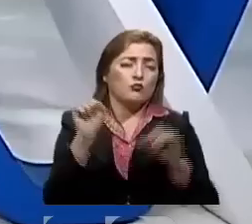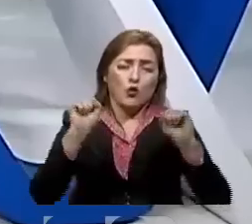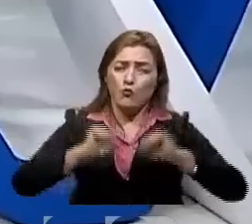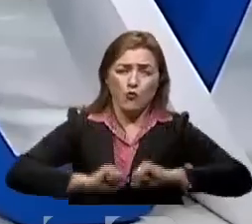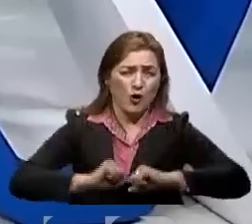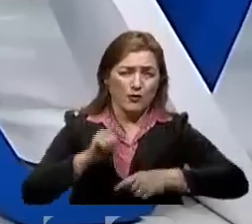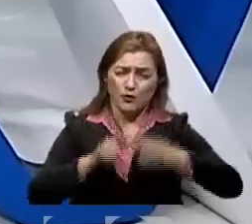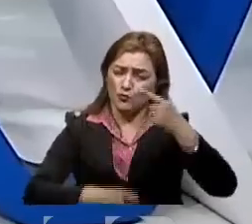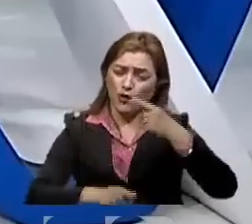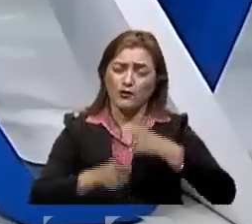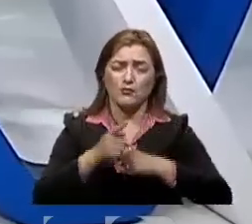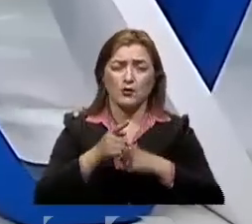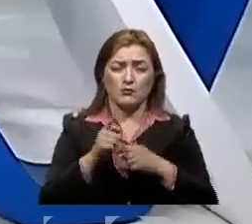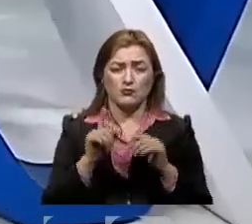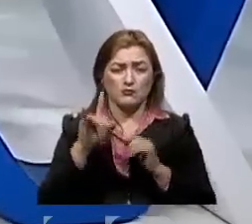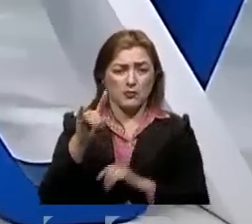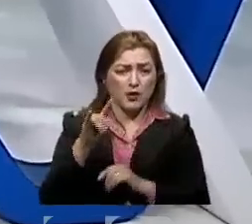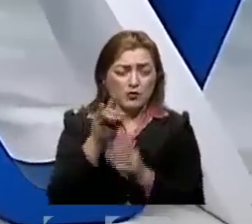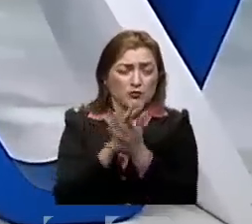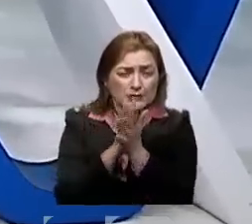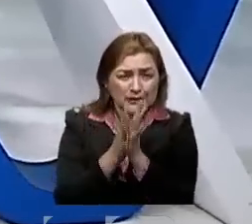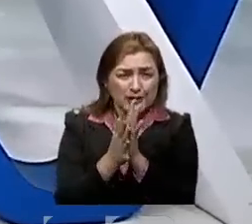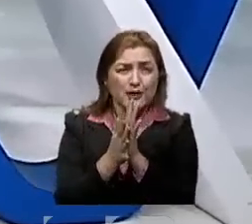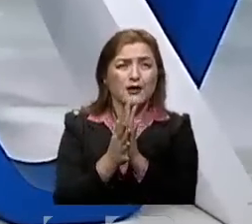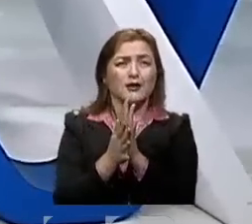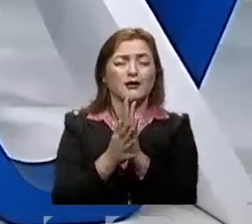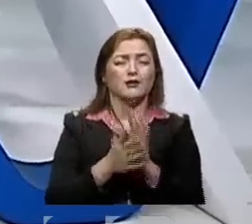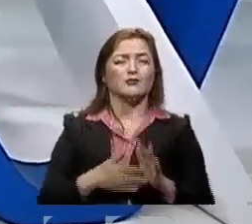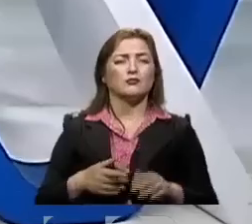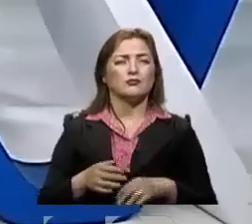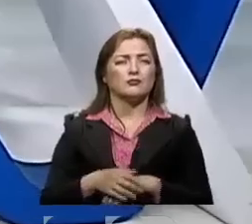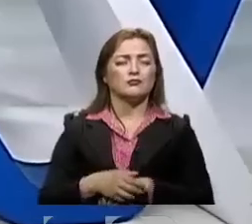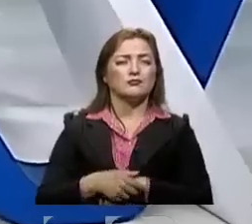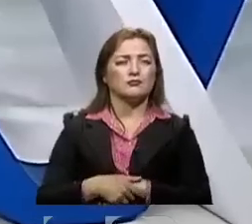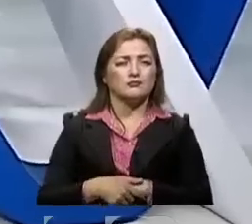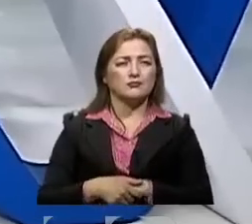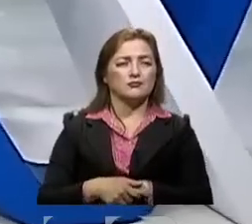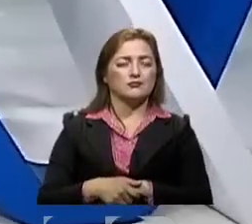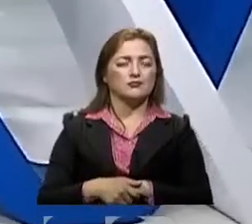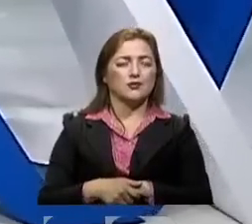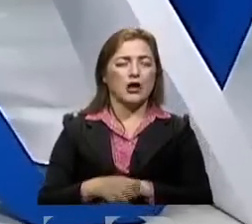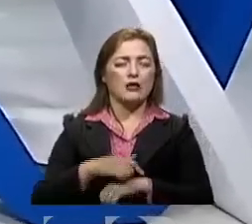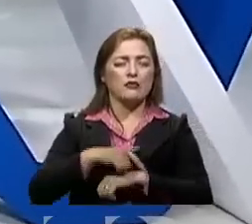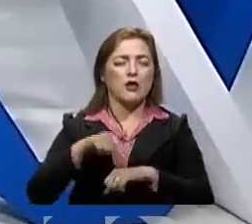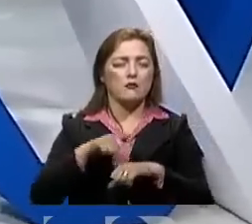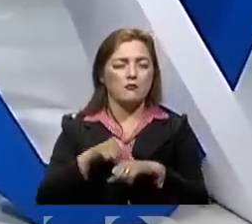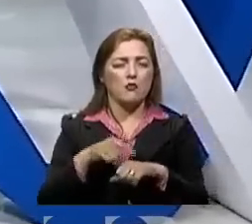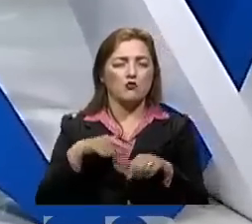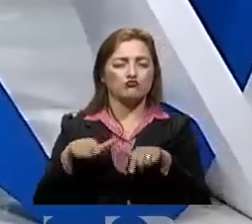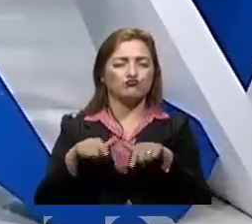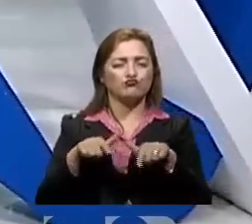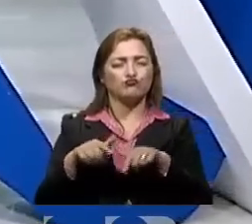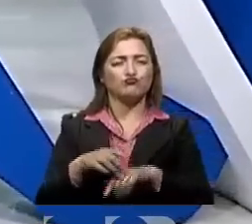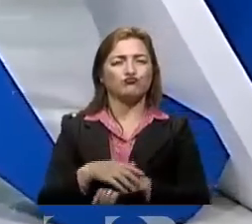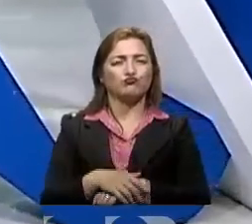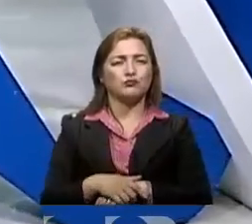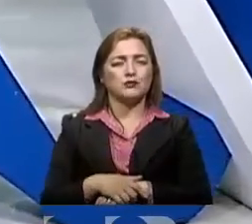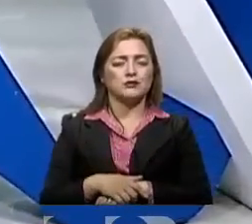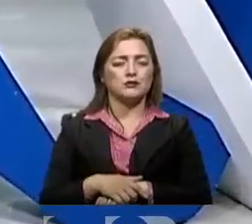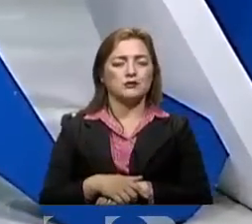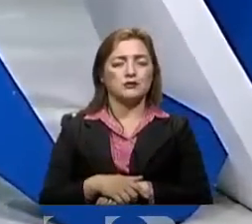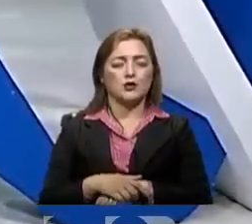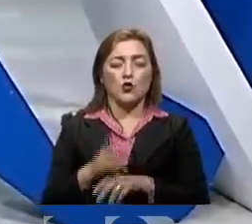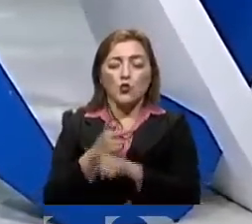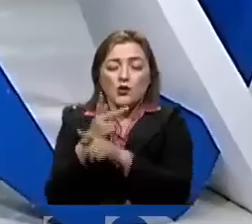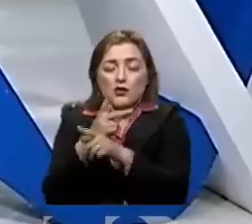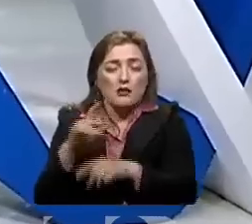sabe cómo tener un perrito, cómo tenerlo en casa con espacio, con tiempo, con dinero, porque necesitamos... Mejor no lo tenga.